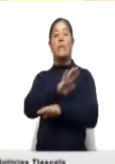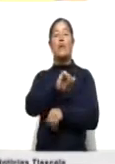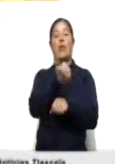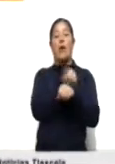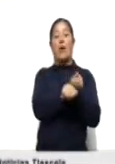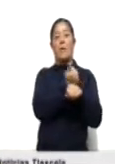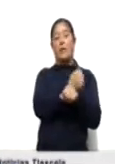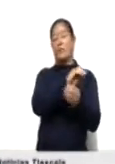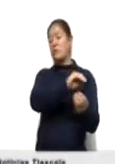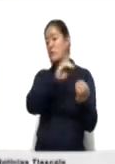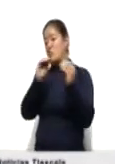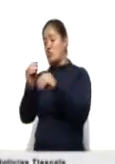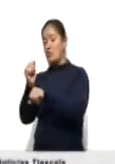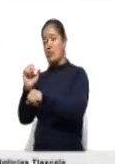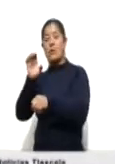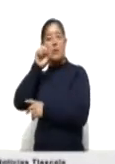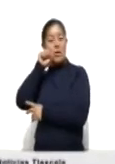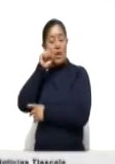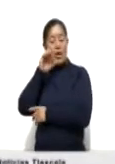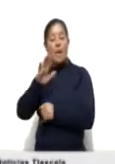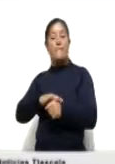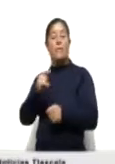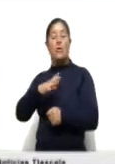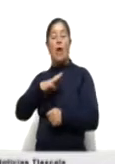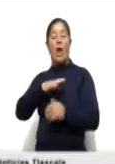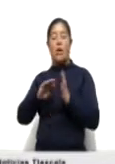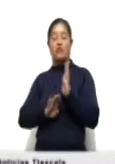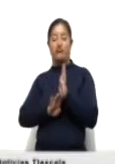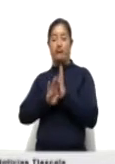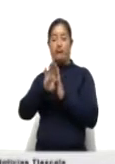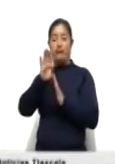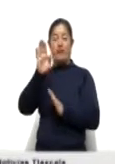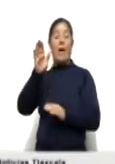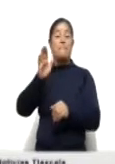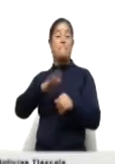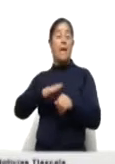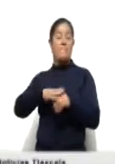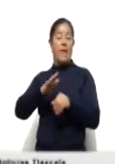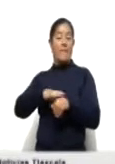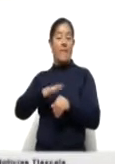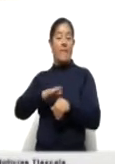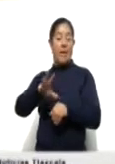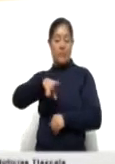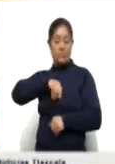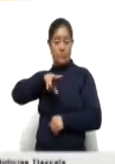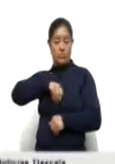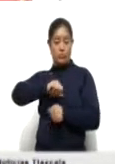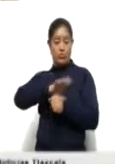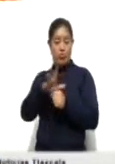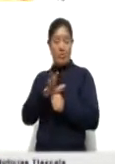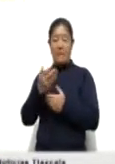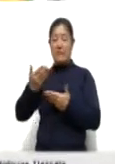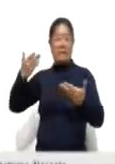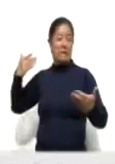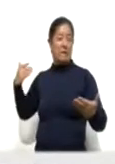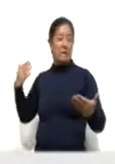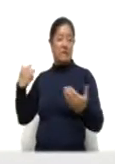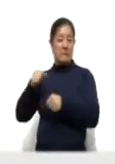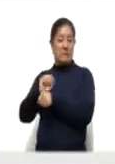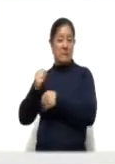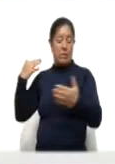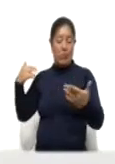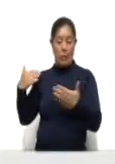amarillo al naranja, debido al incremento en el número de casos positivos registrados en las últimas semanas. La dependencia